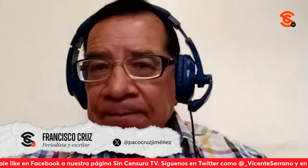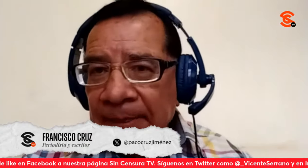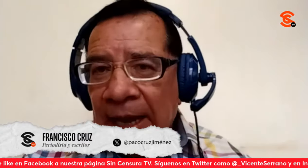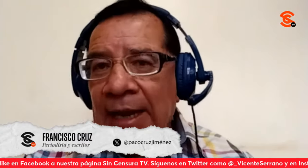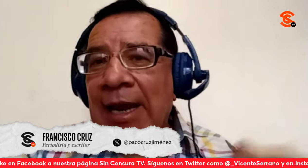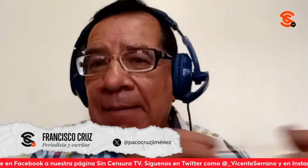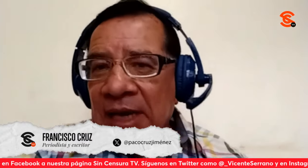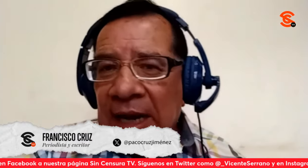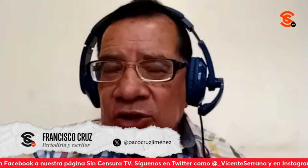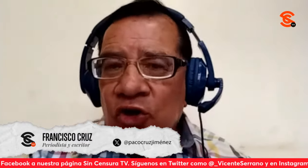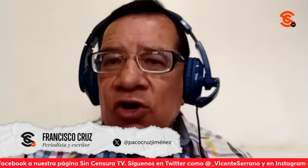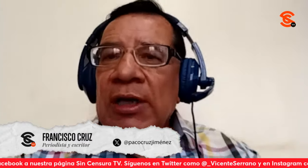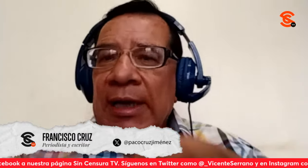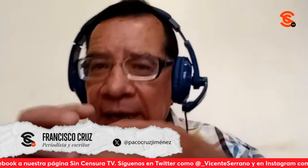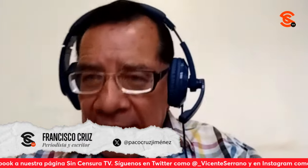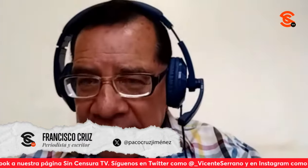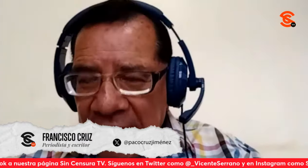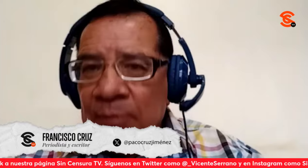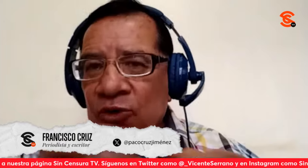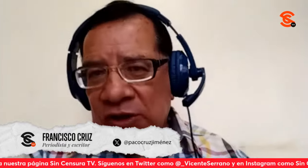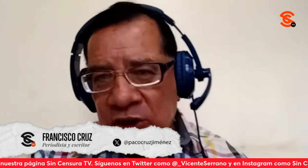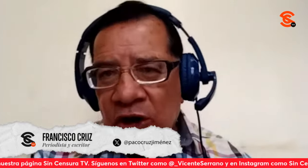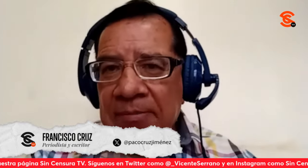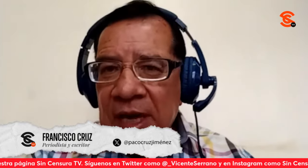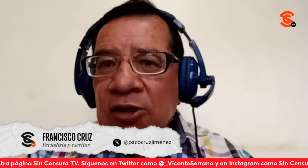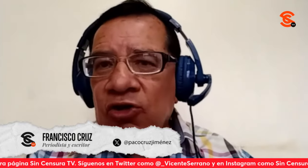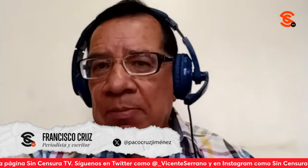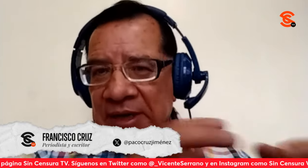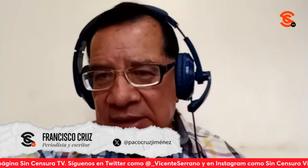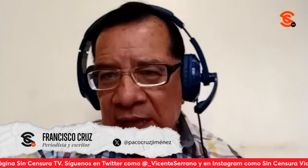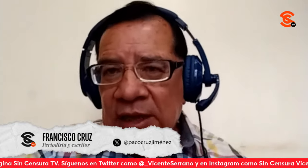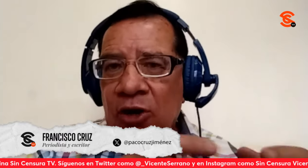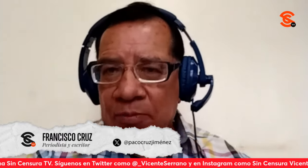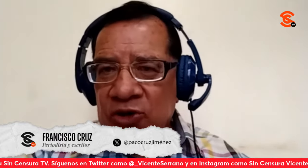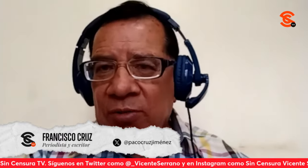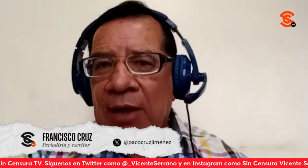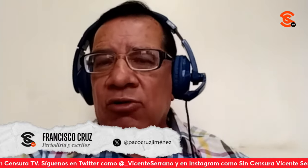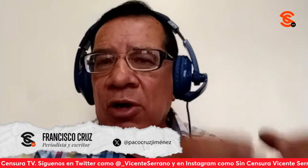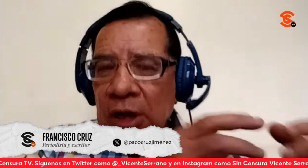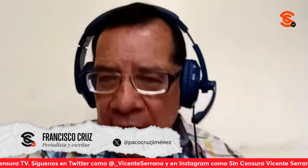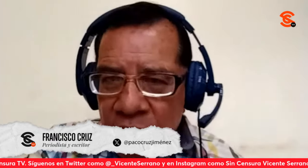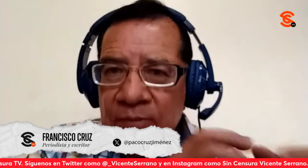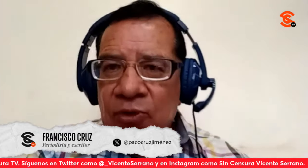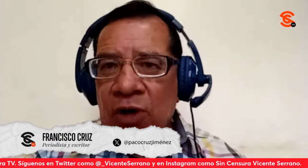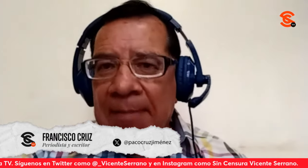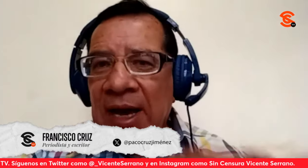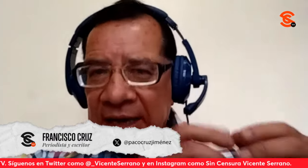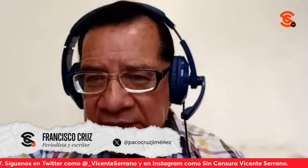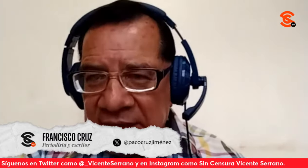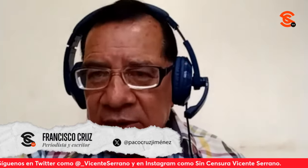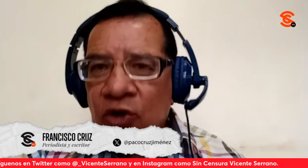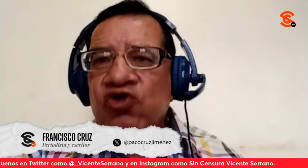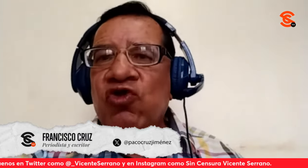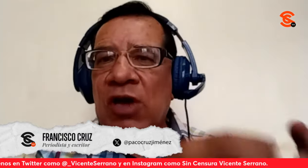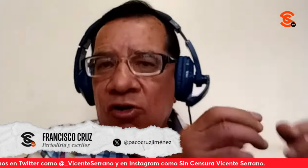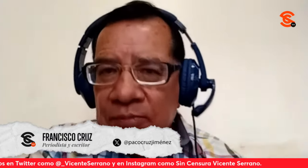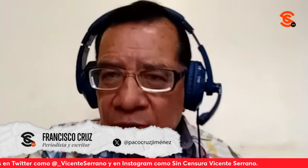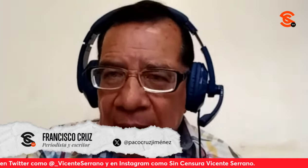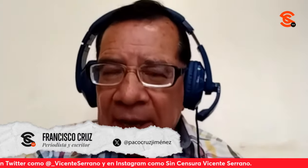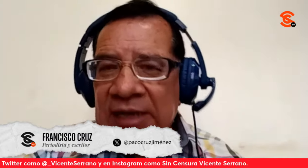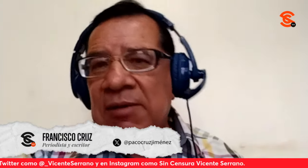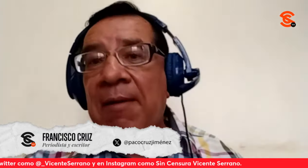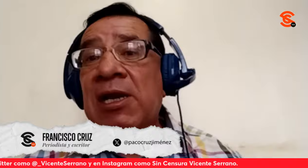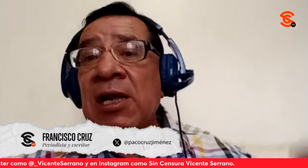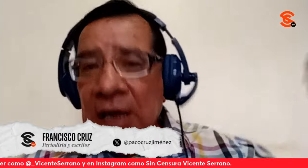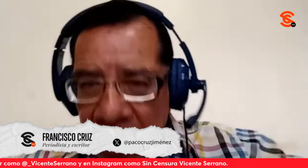es la migración es el posicionamiento del presidente López Obrador en un programa que es exitoso en un